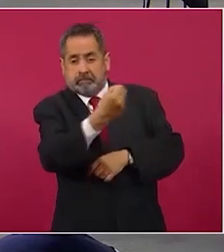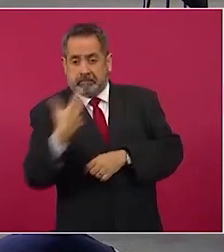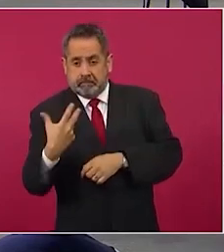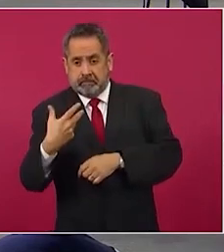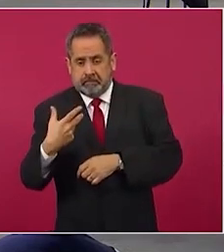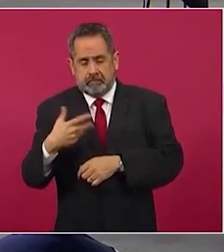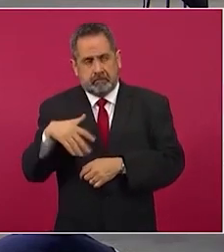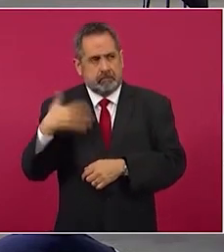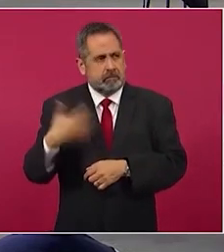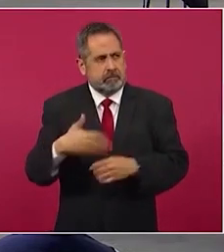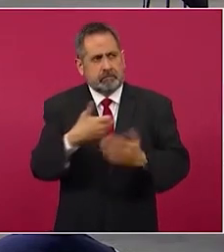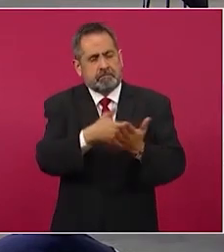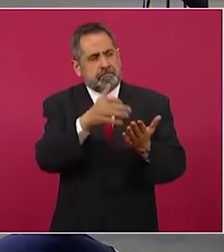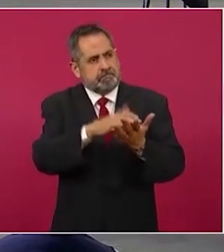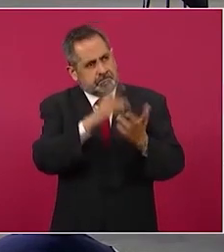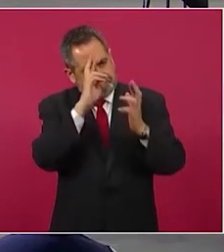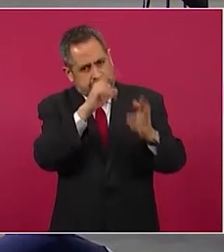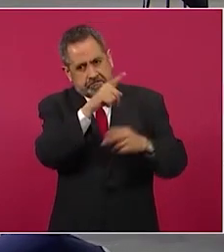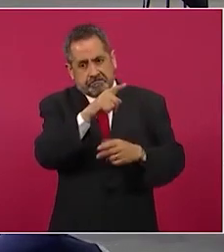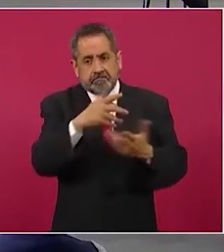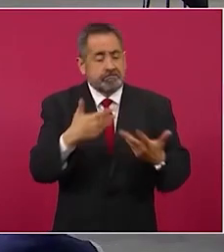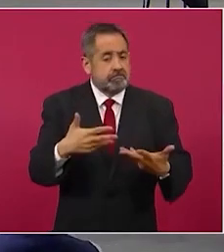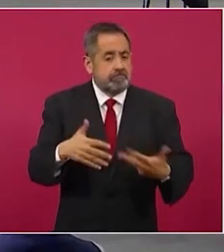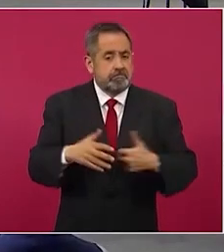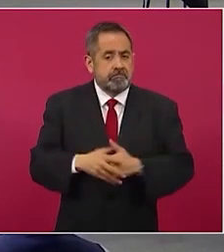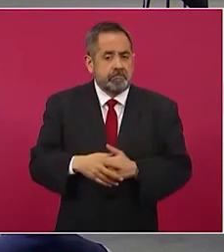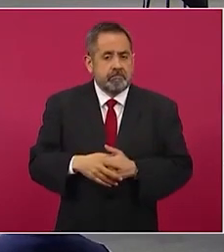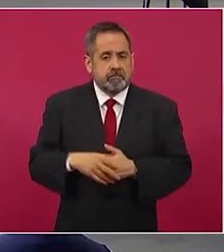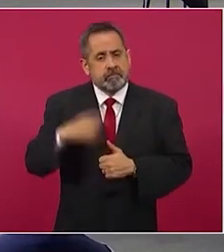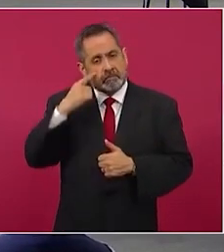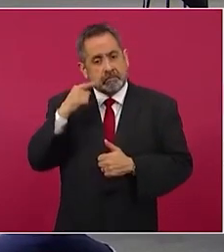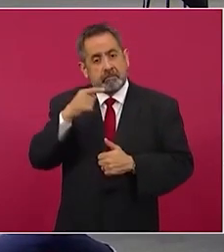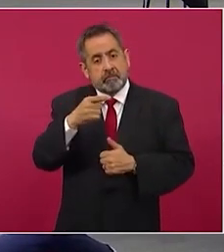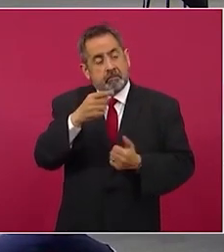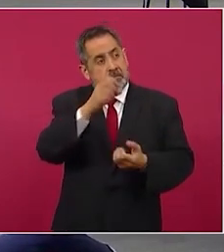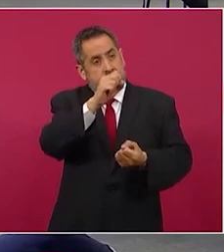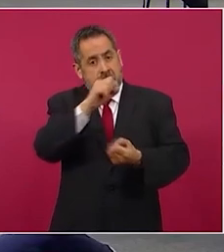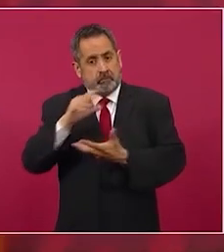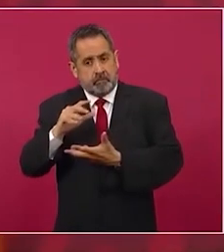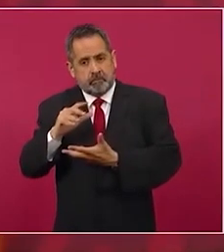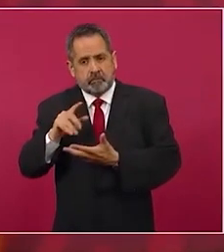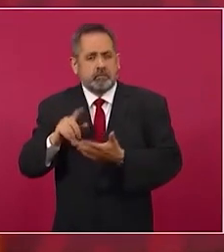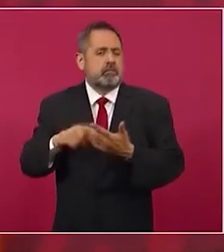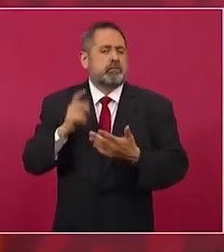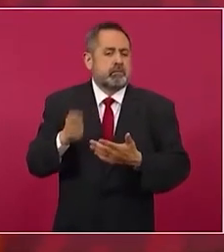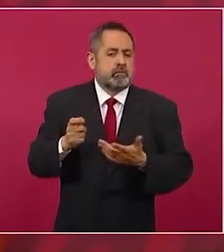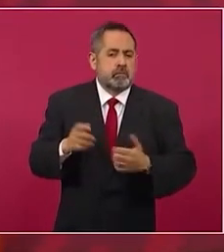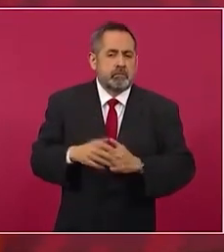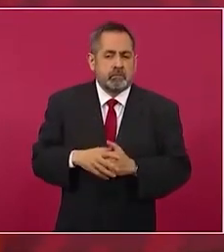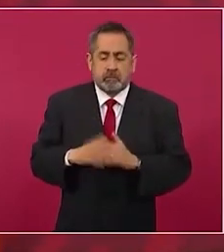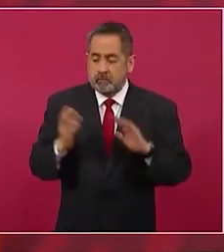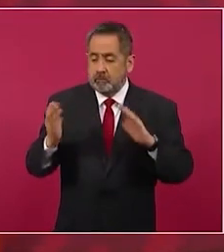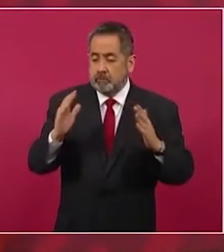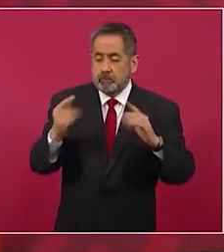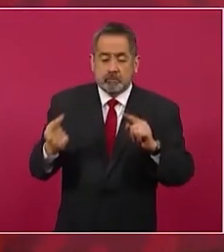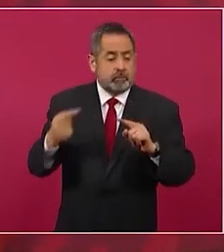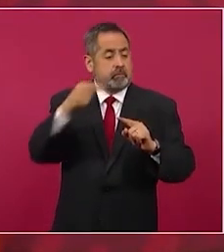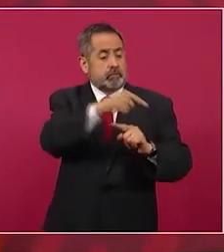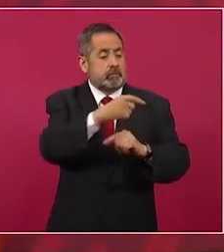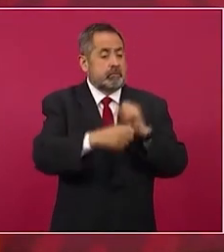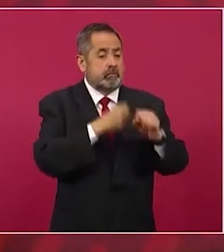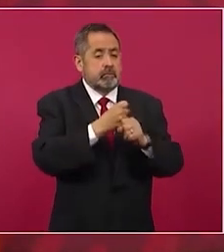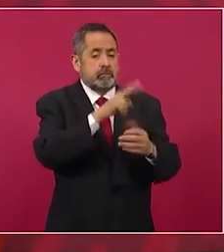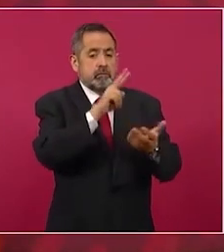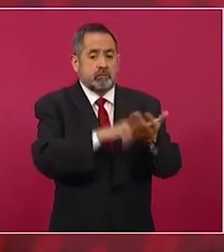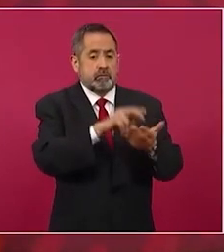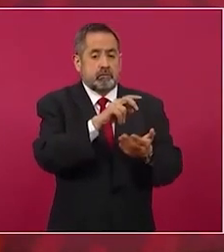Entonces, esto significa, con relación al 2020,